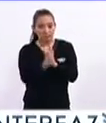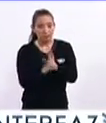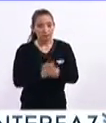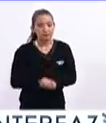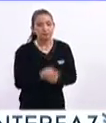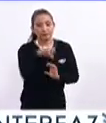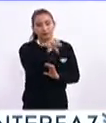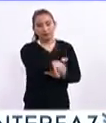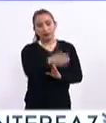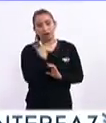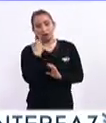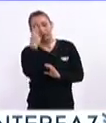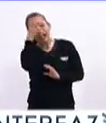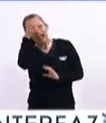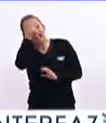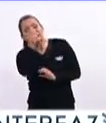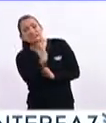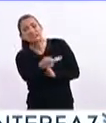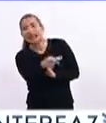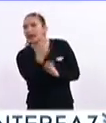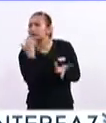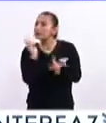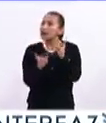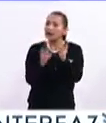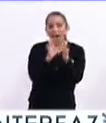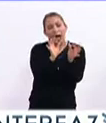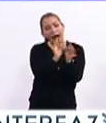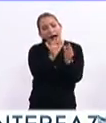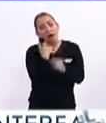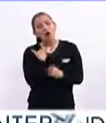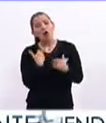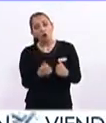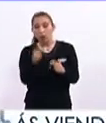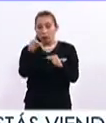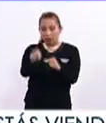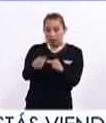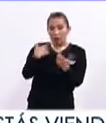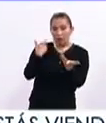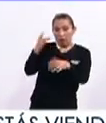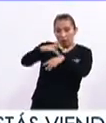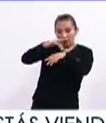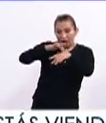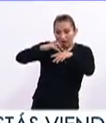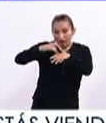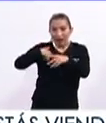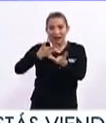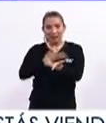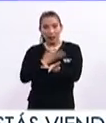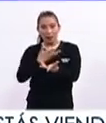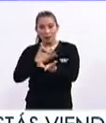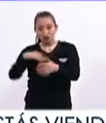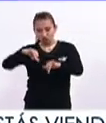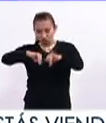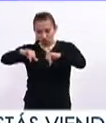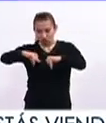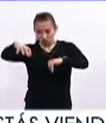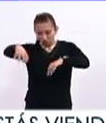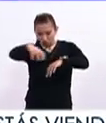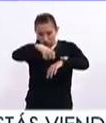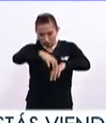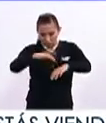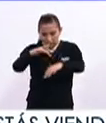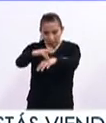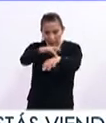ejemplo, los sentidos conceptual a través de la charla, los sentidos táctil, que tenemos la maqueta, por ejemplo, que